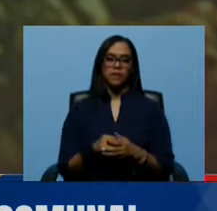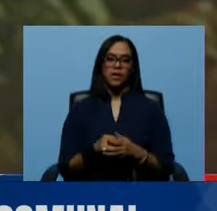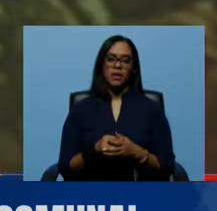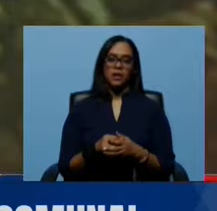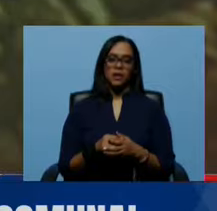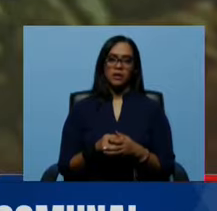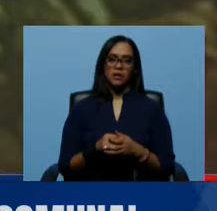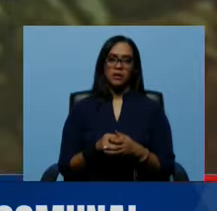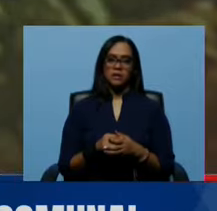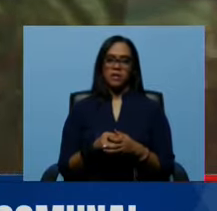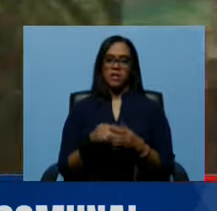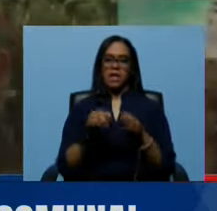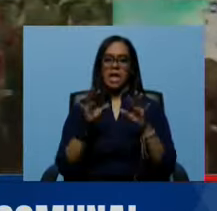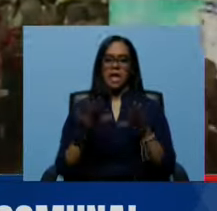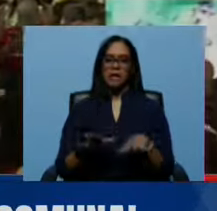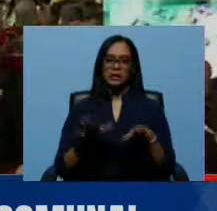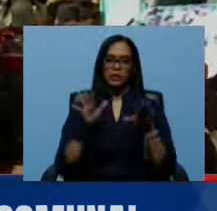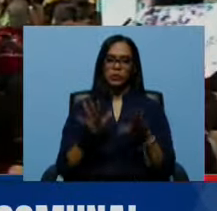burocrático, lento,